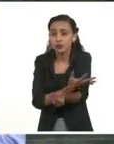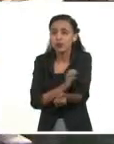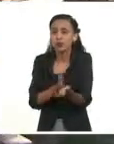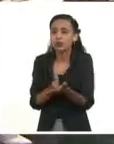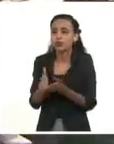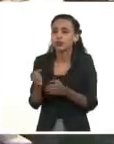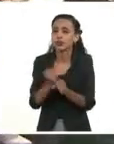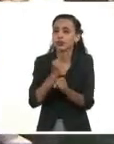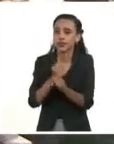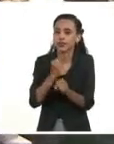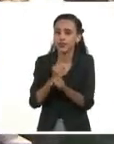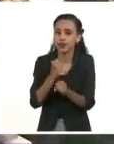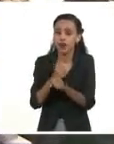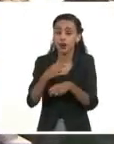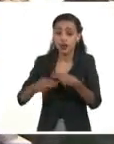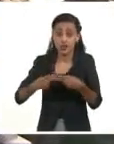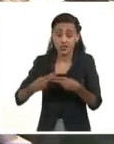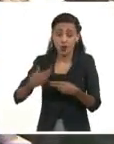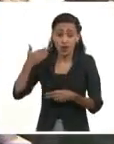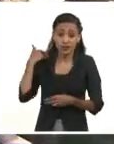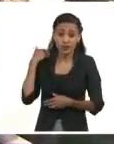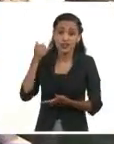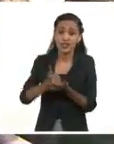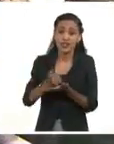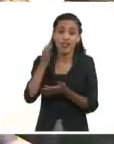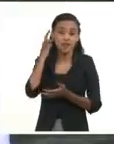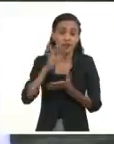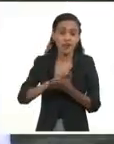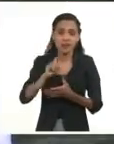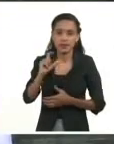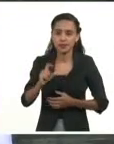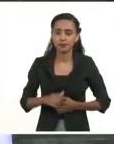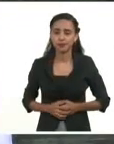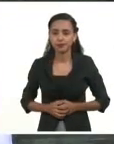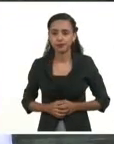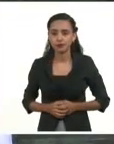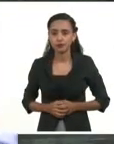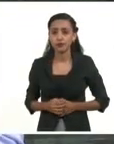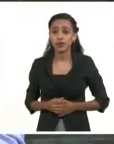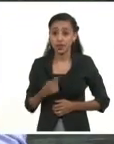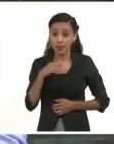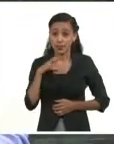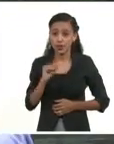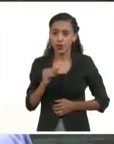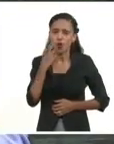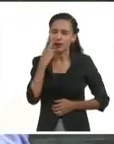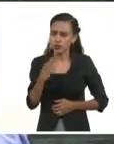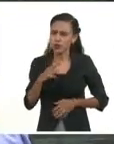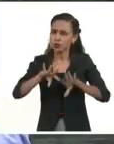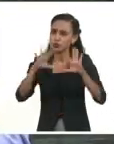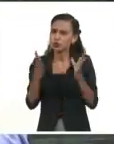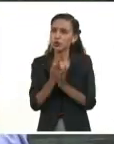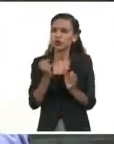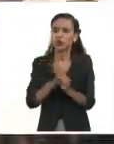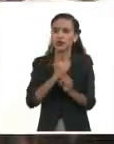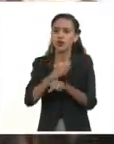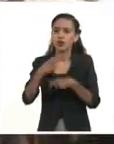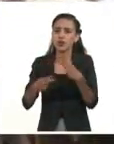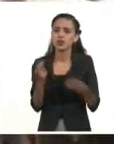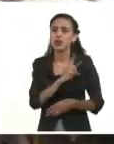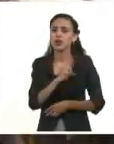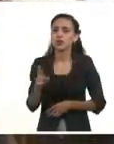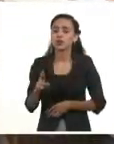a la anterior realizado en la sede de la fms reconocemos dijo todo lo que ha hecho la revolución hacia la mujer